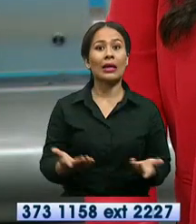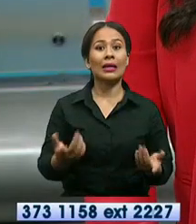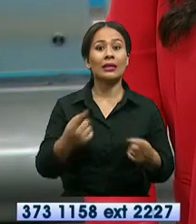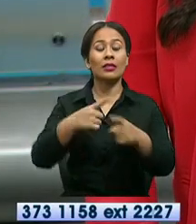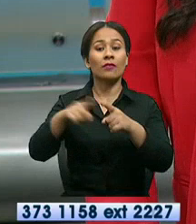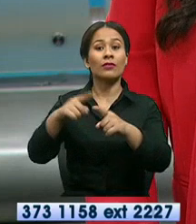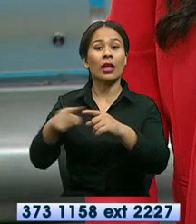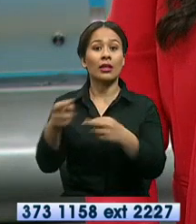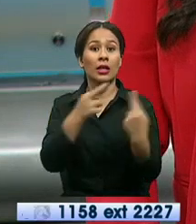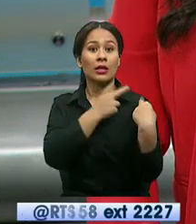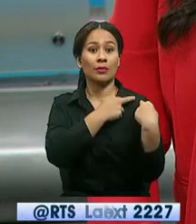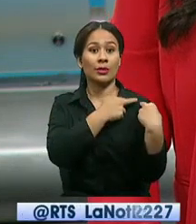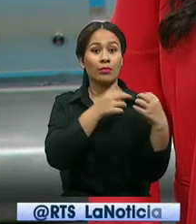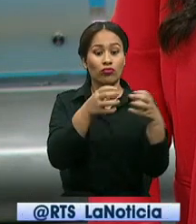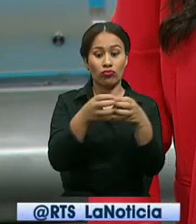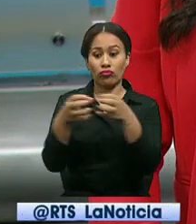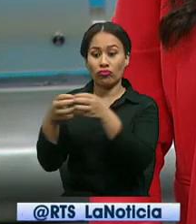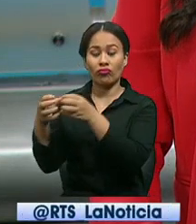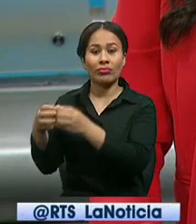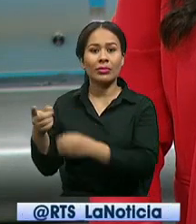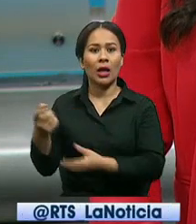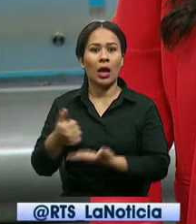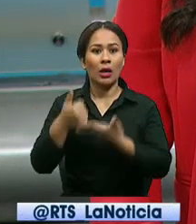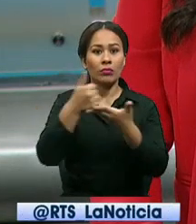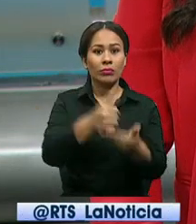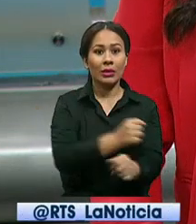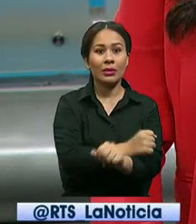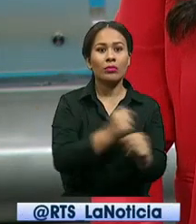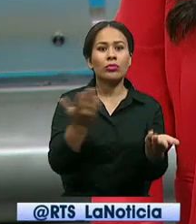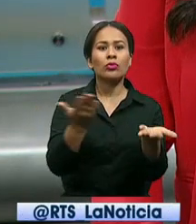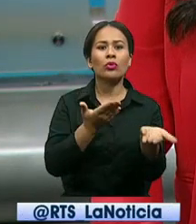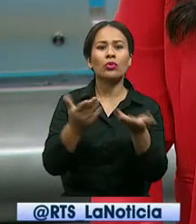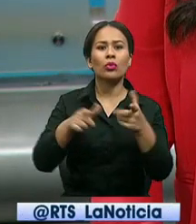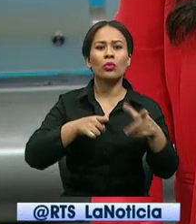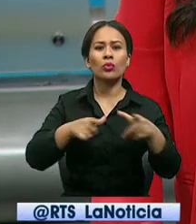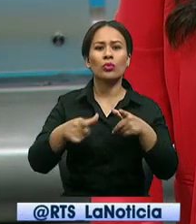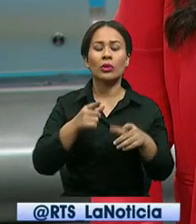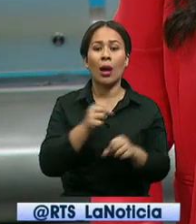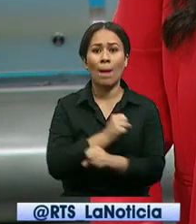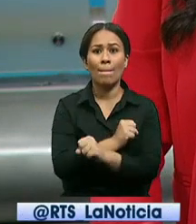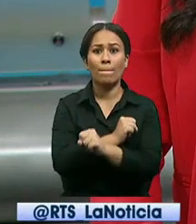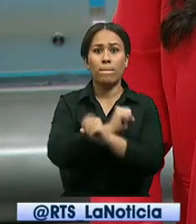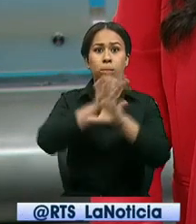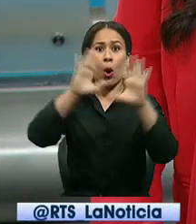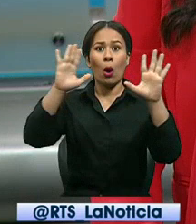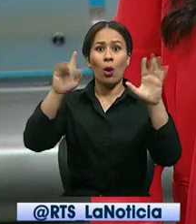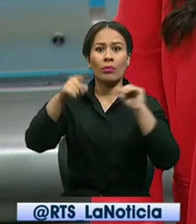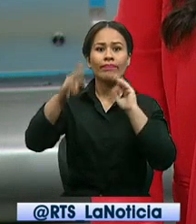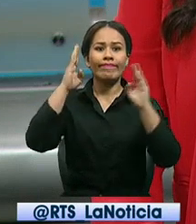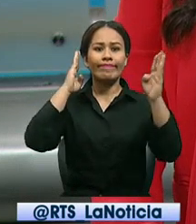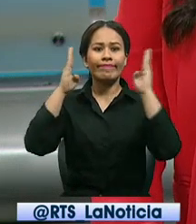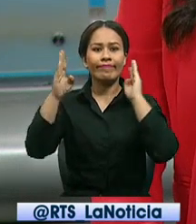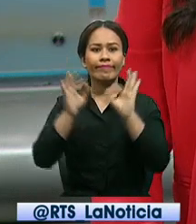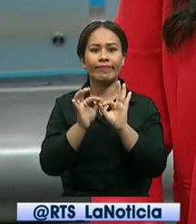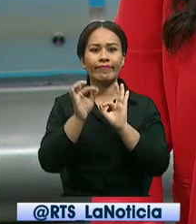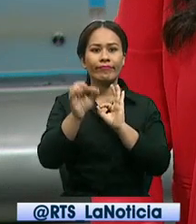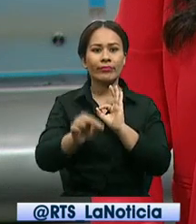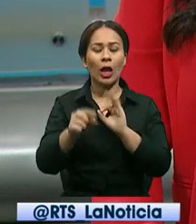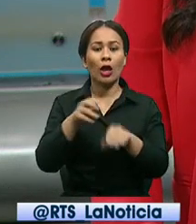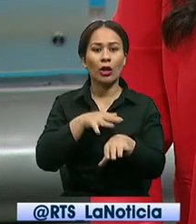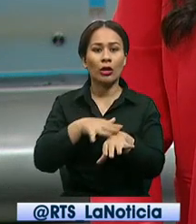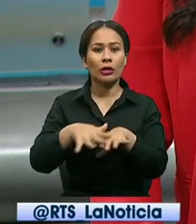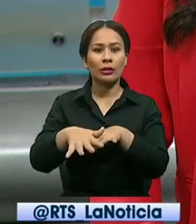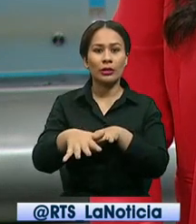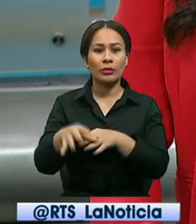Organismos de rescate realizaron la remoción de escombros en el lugar donde se produjo la explosión en Babahoyo, capital de la provincia de Los